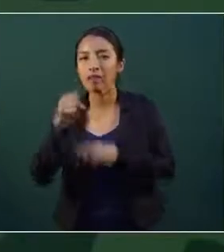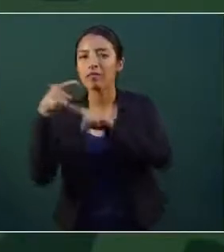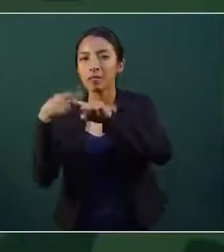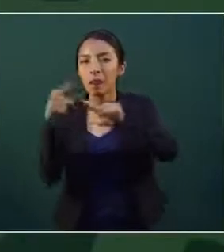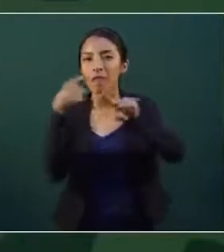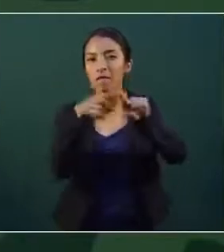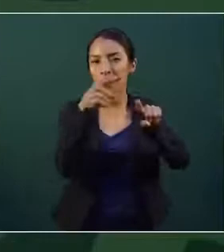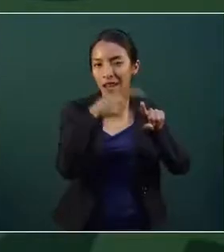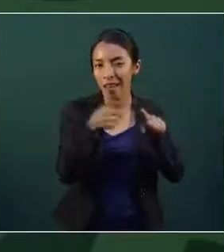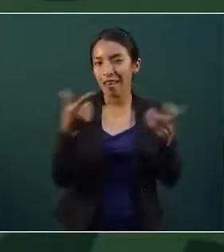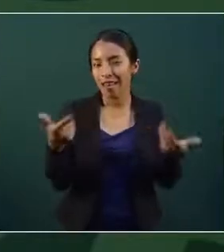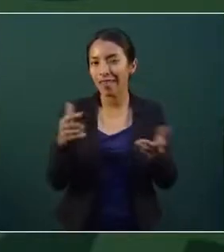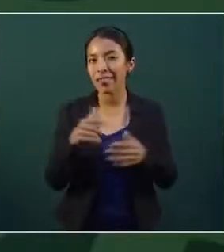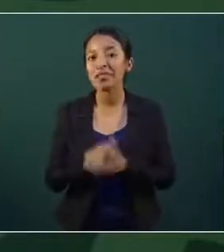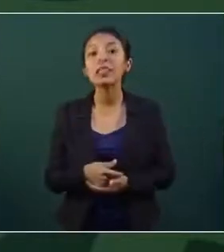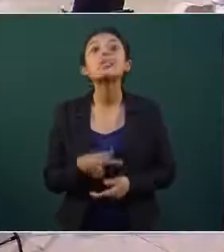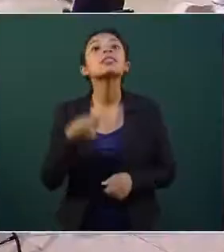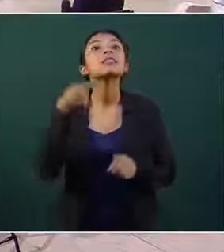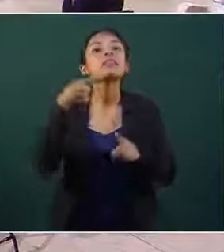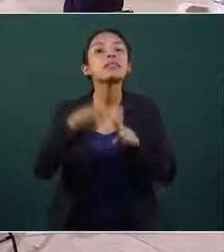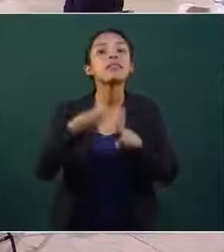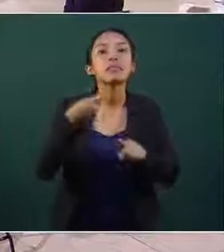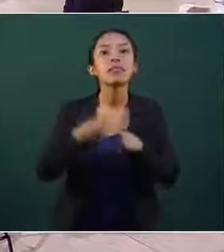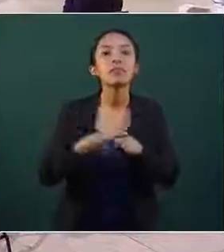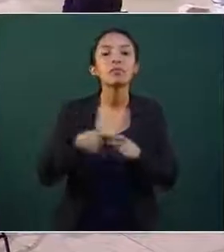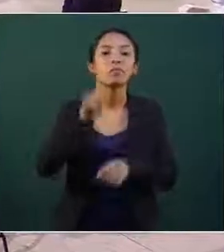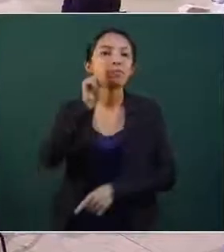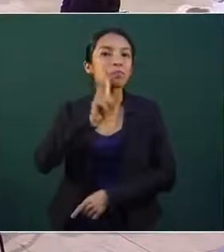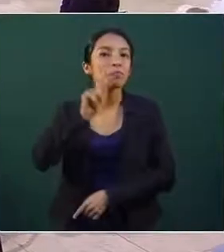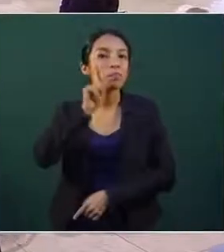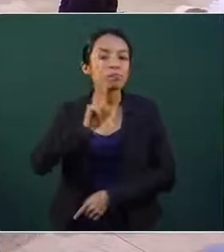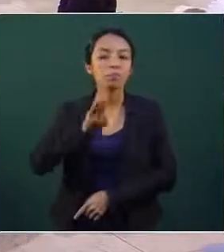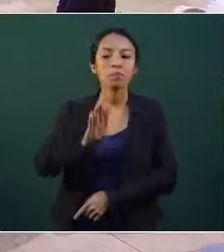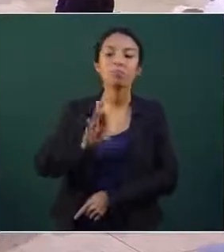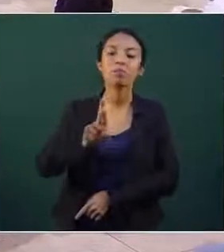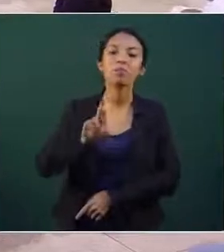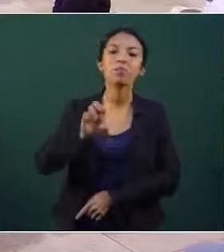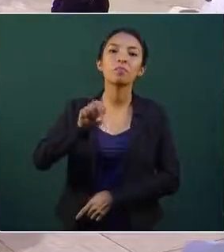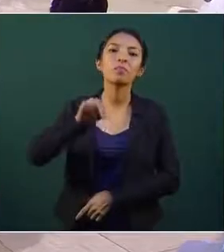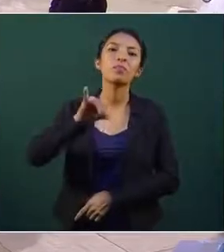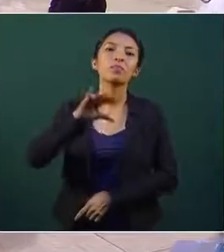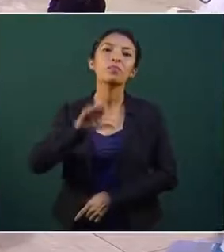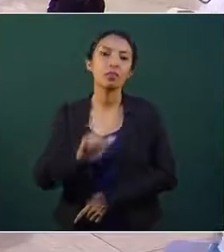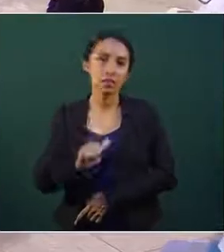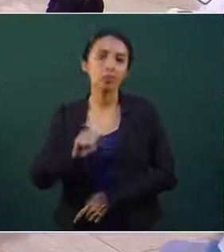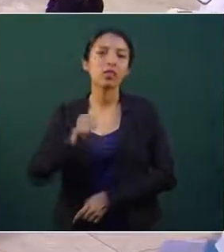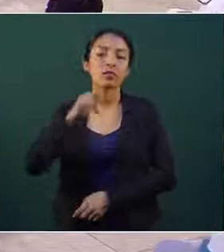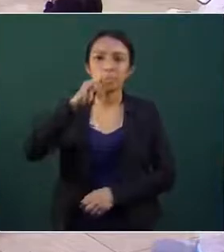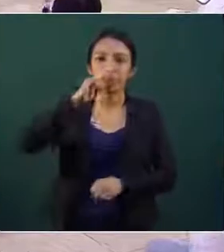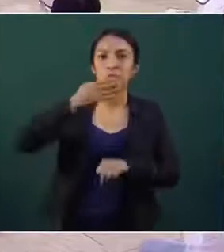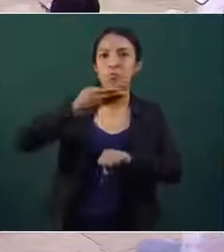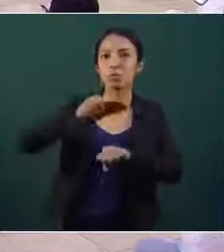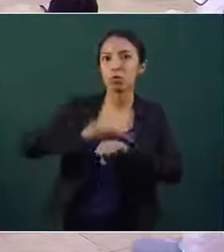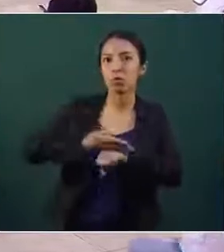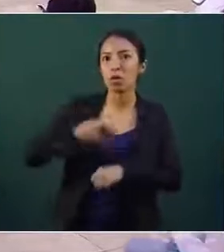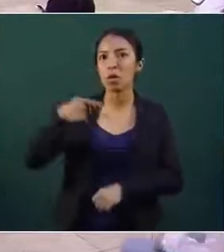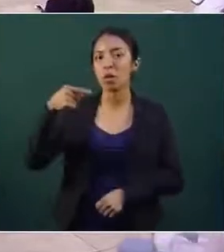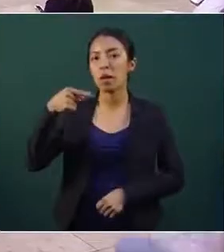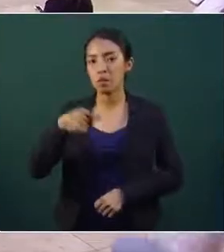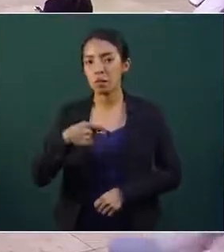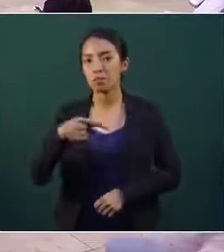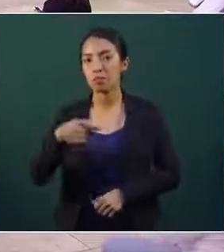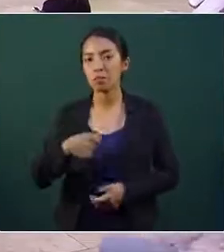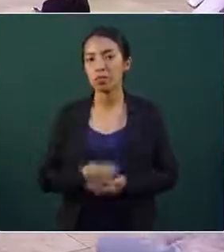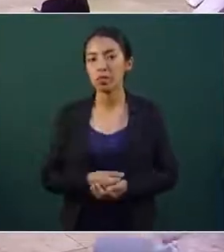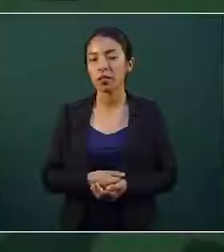vamos a escuchar a Berenice Romero, que es la encargada del despacho de la Procuraduría del